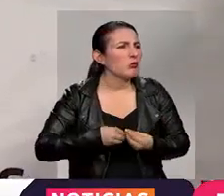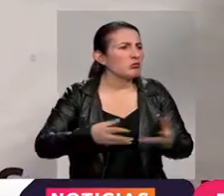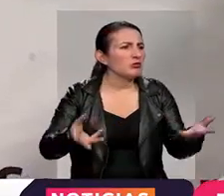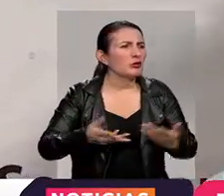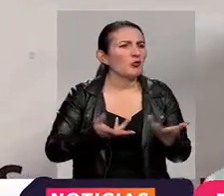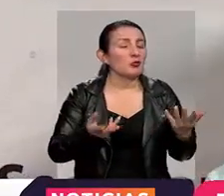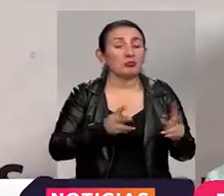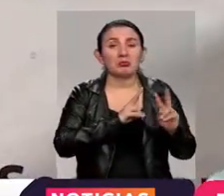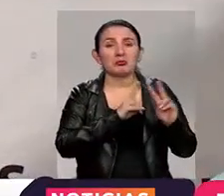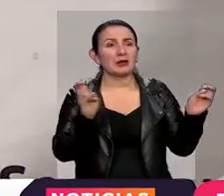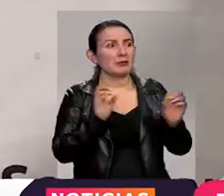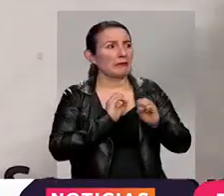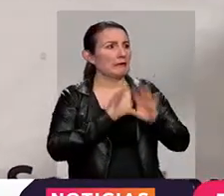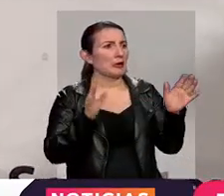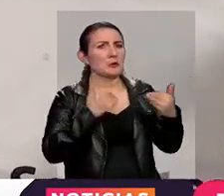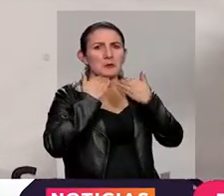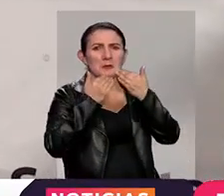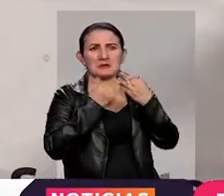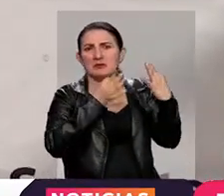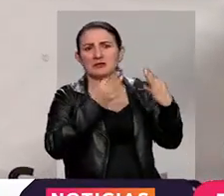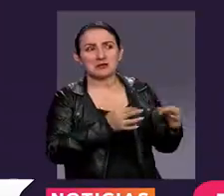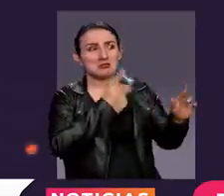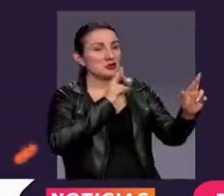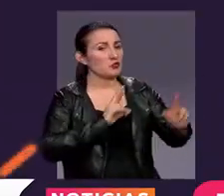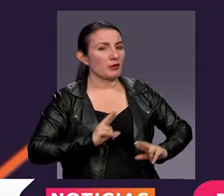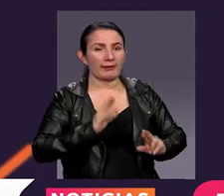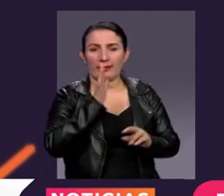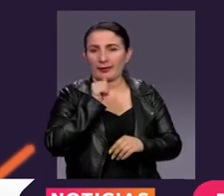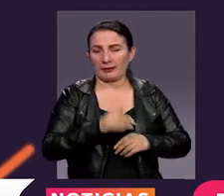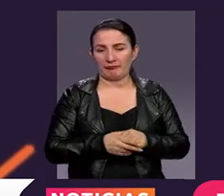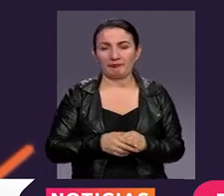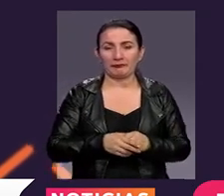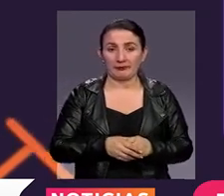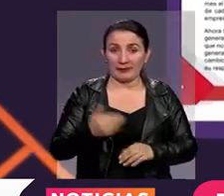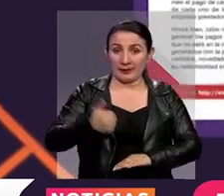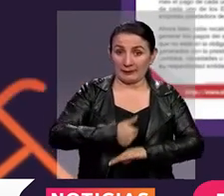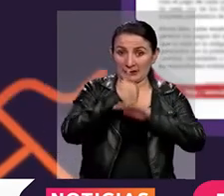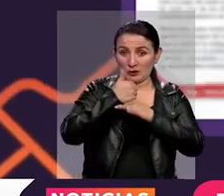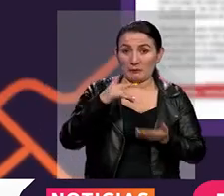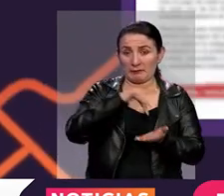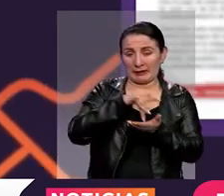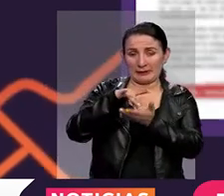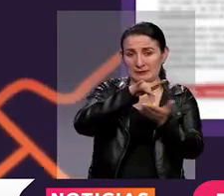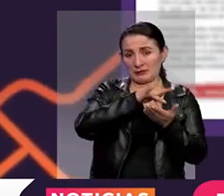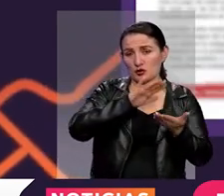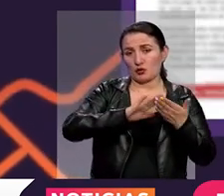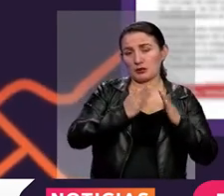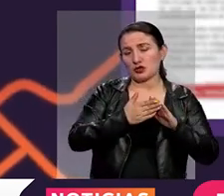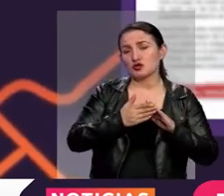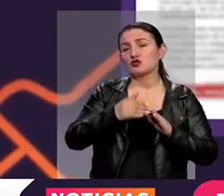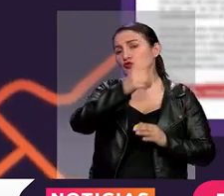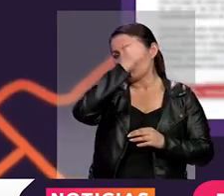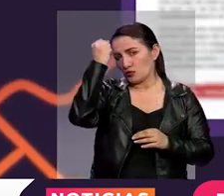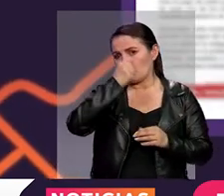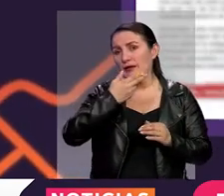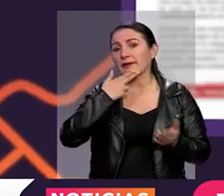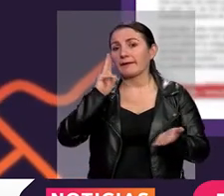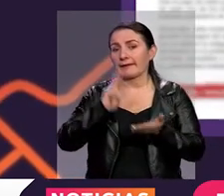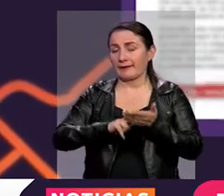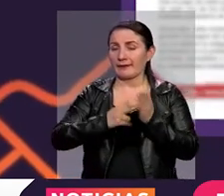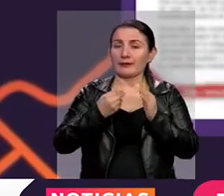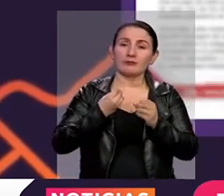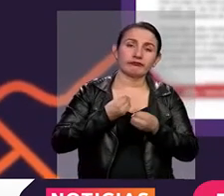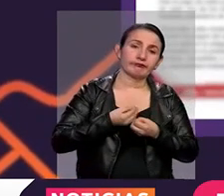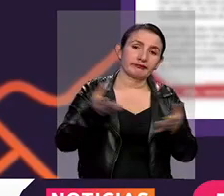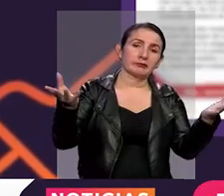tema y no hemos obtenido respuesta. La Dirección de Participación Comunitaria de Soacha manifestó a través de un comunicado